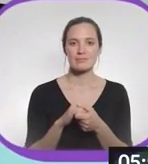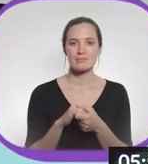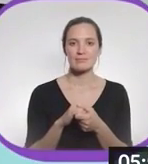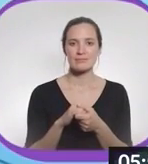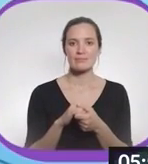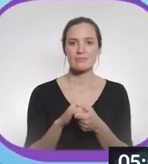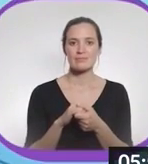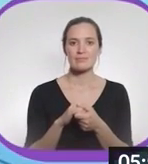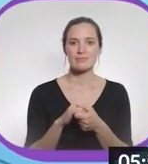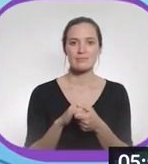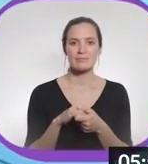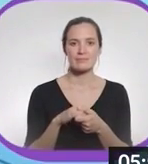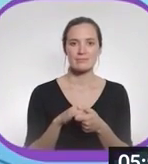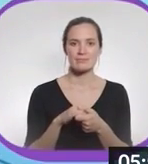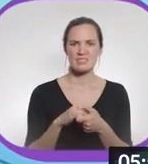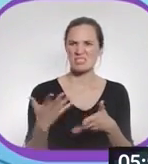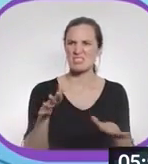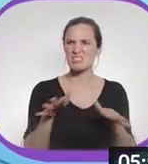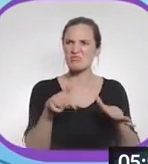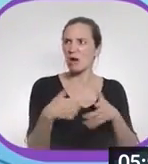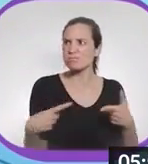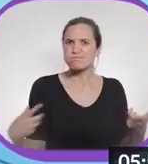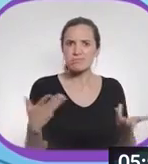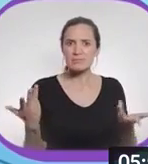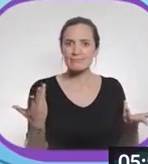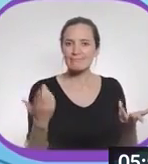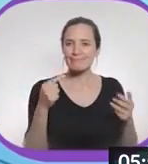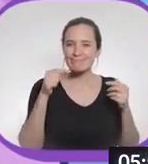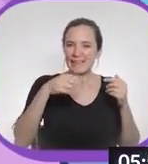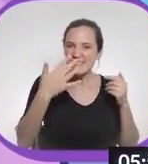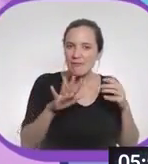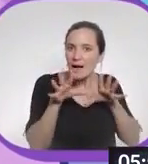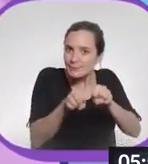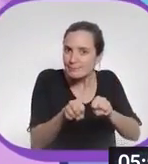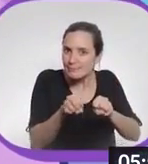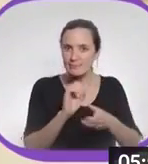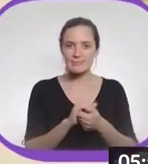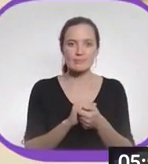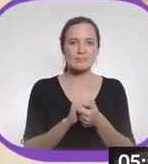¡Tonto! No sé qué está pasando, pero esta vez te atrapé.